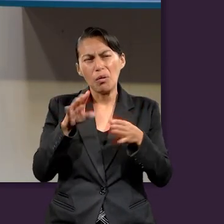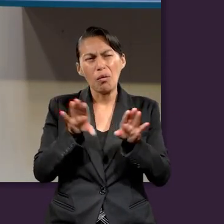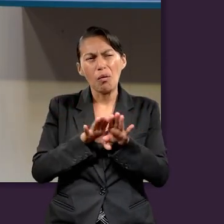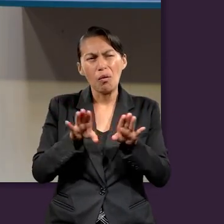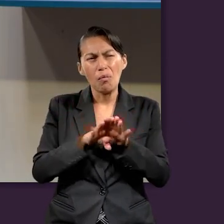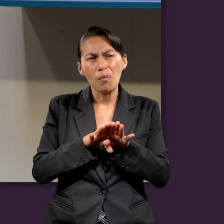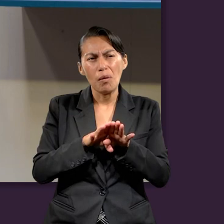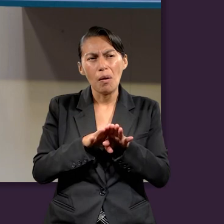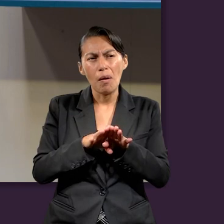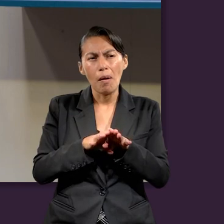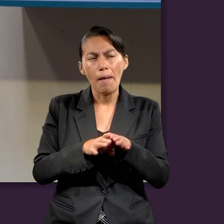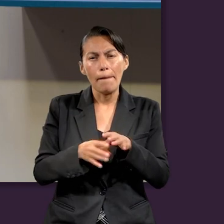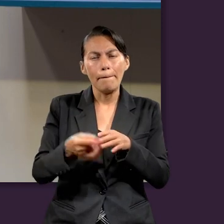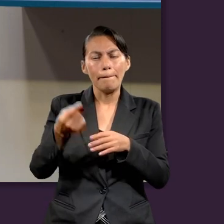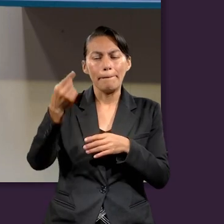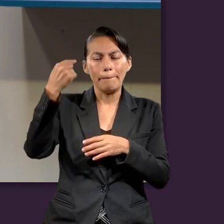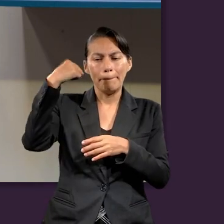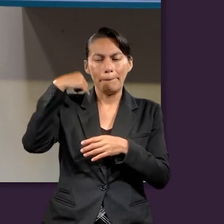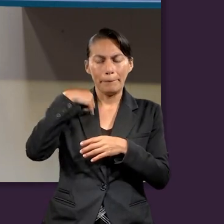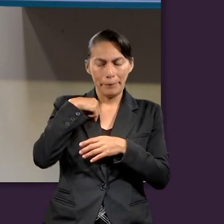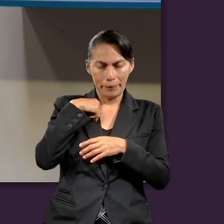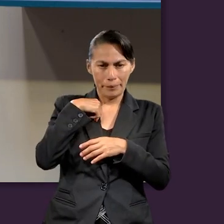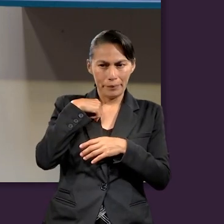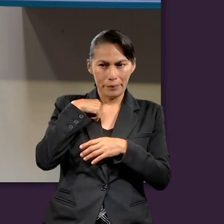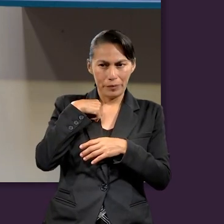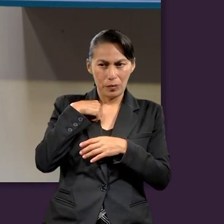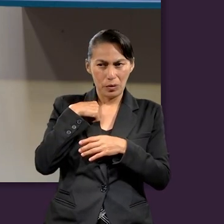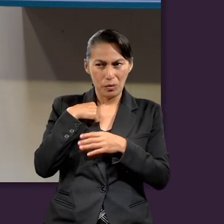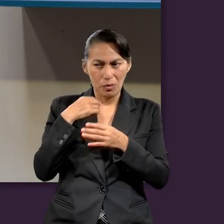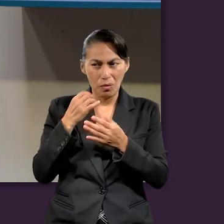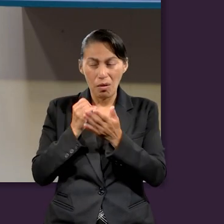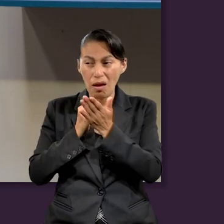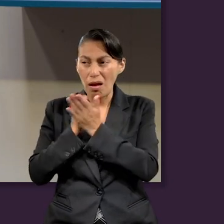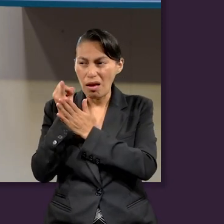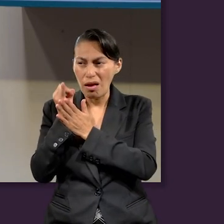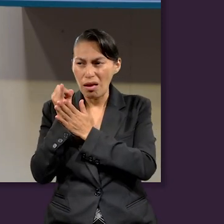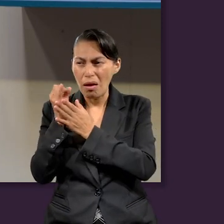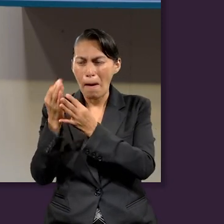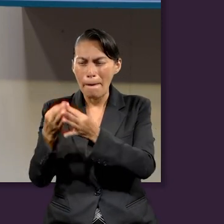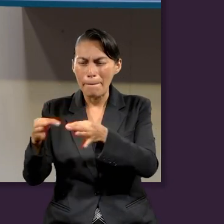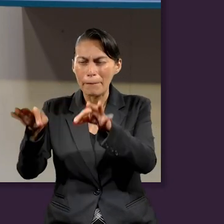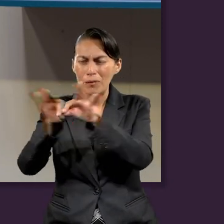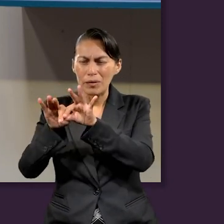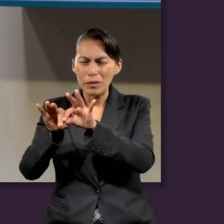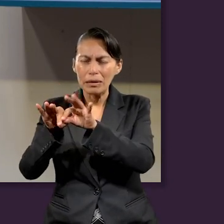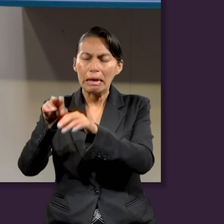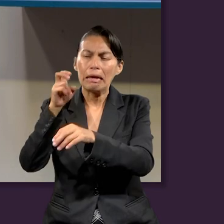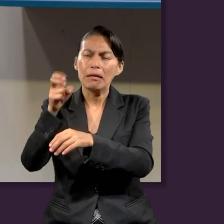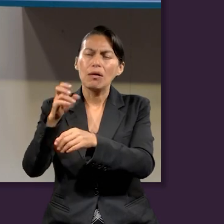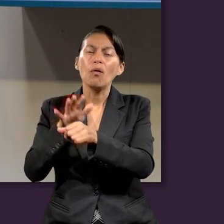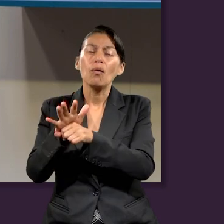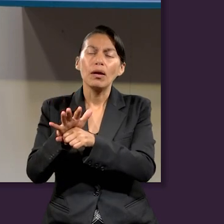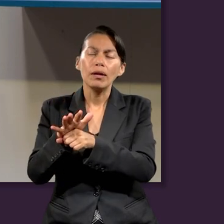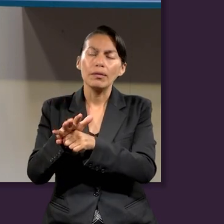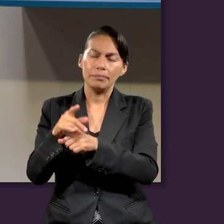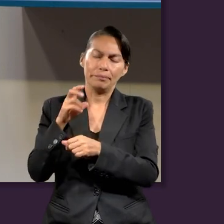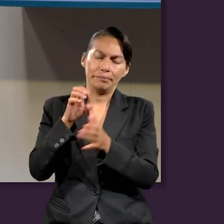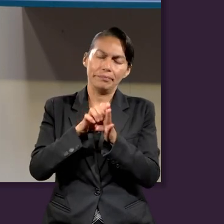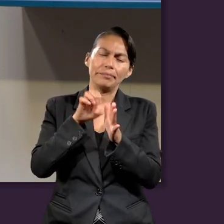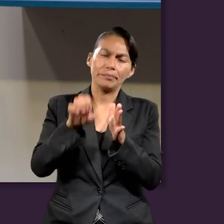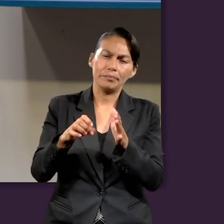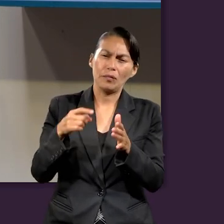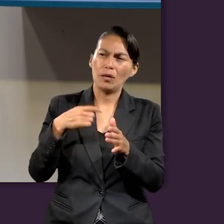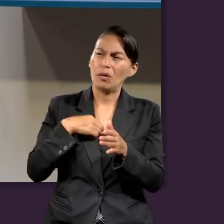todo cae sobre nuestras prioridades, es decir, estudiar la palabra de Dios, el dedicar